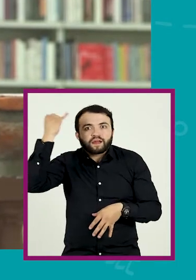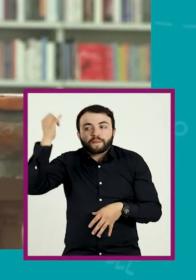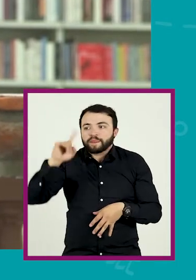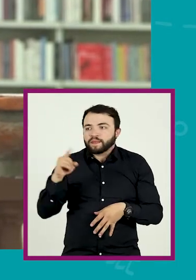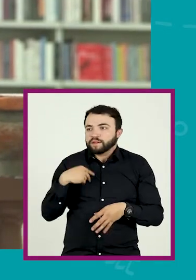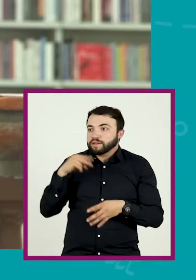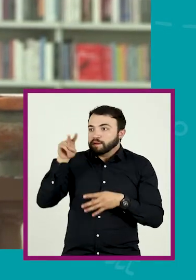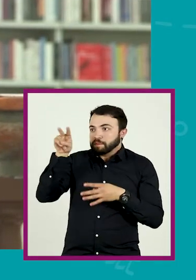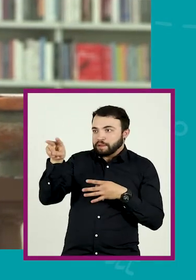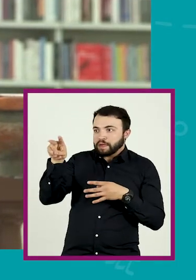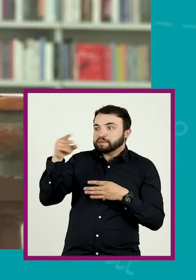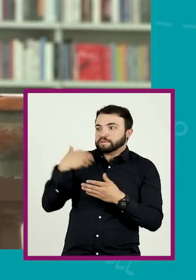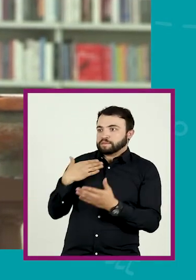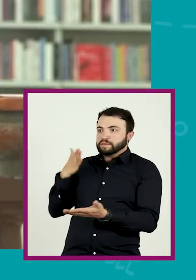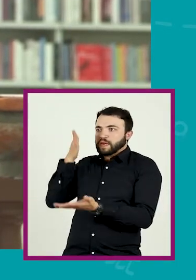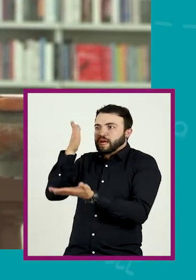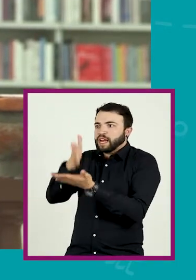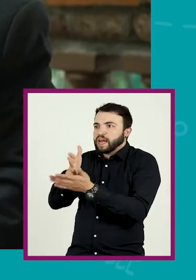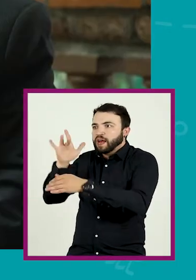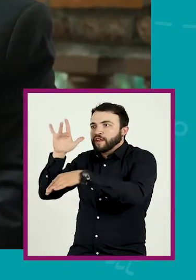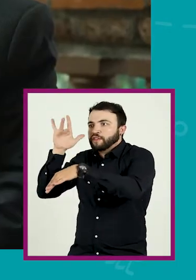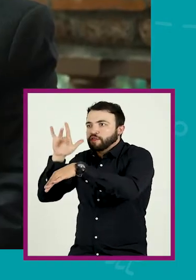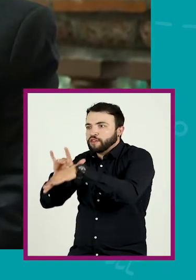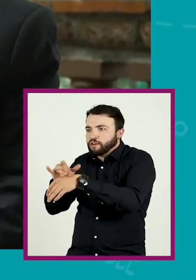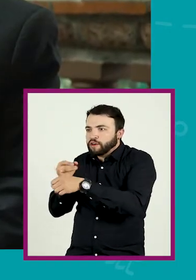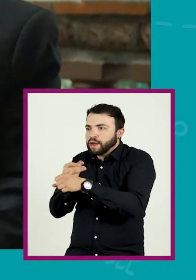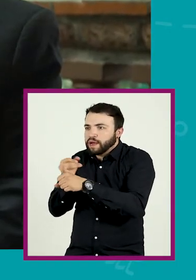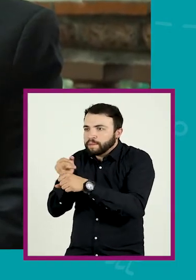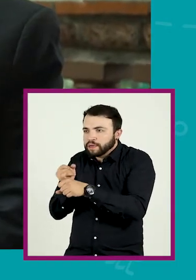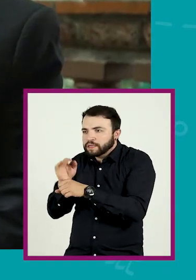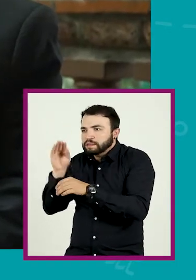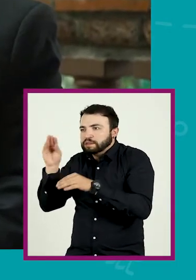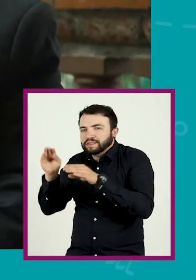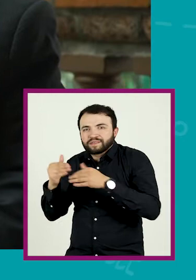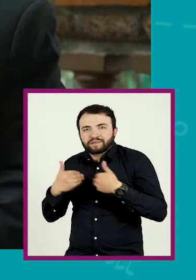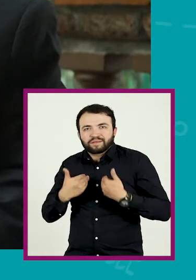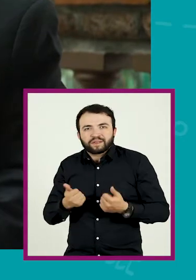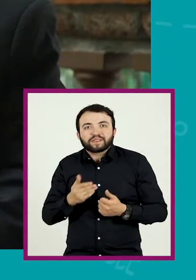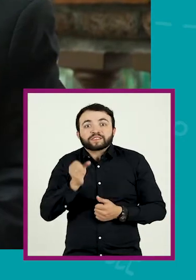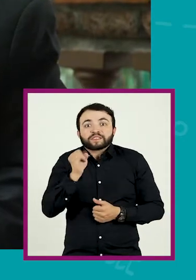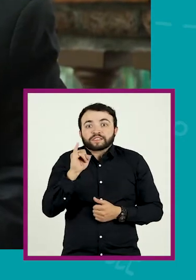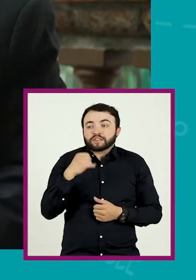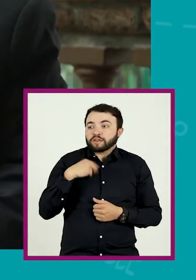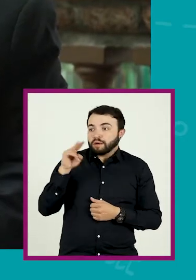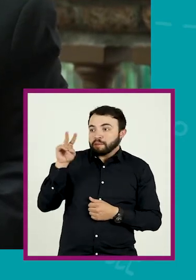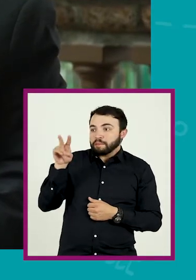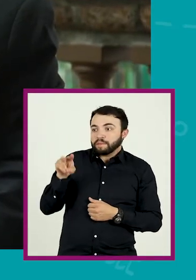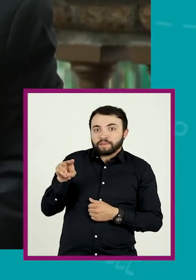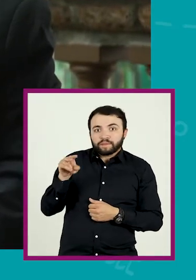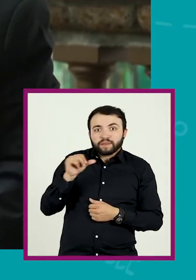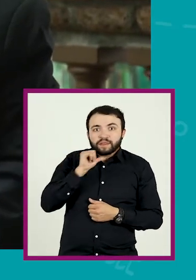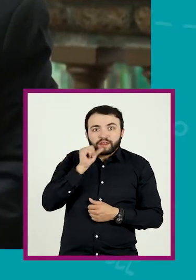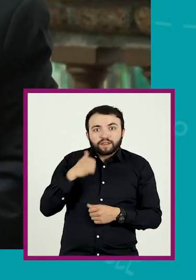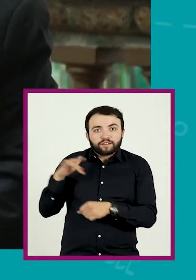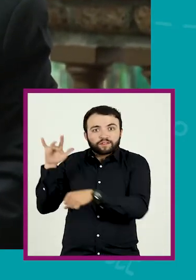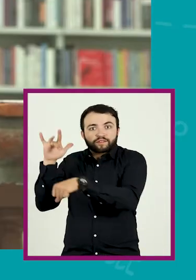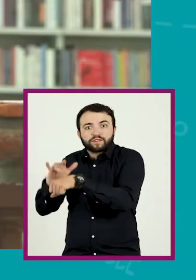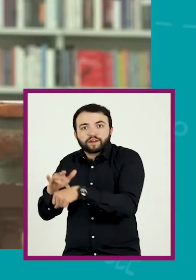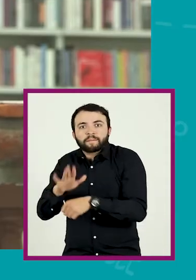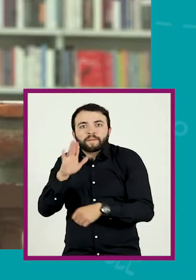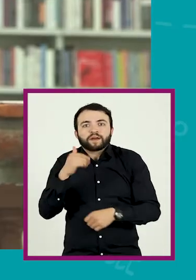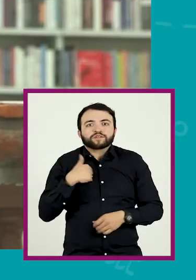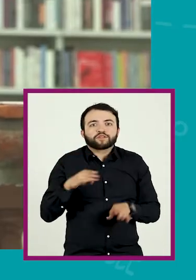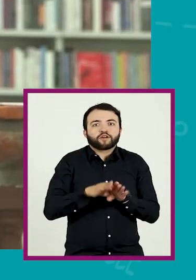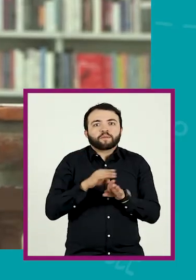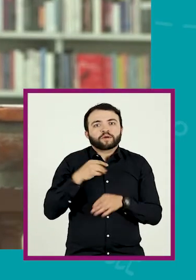lógica tiene su propia normatividad. Porque además, si no, casi nos haríamos como Dios, ¿no? Exacto, exacto. Y Spinoza plantea